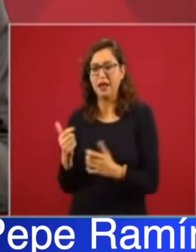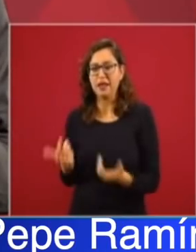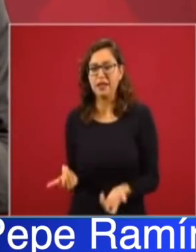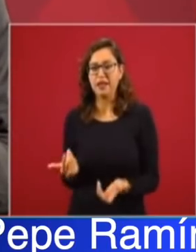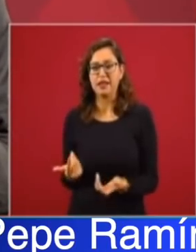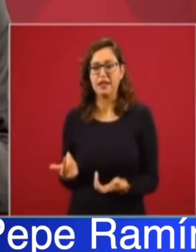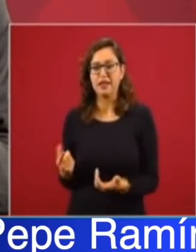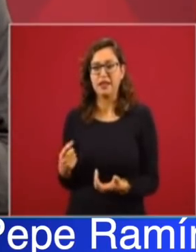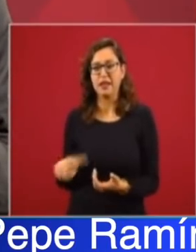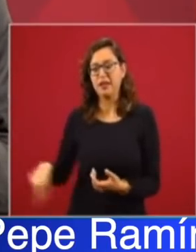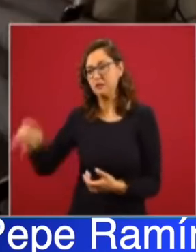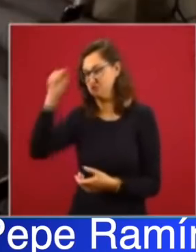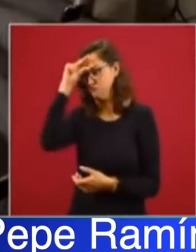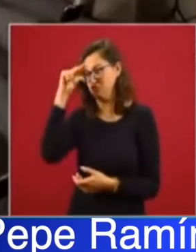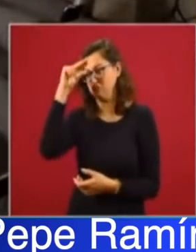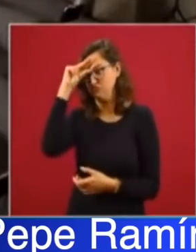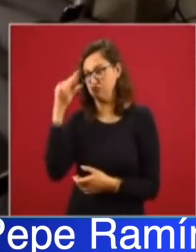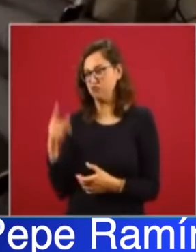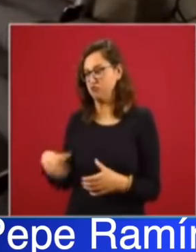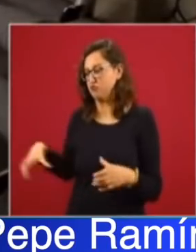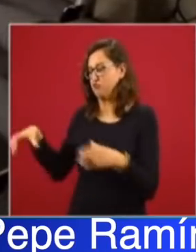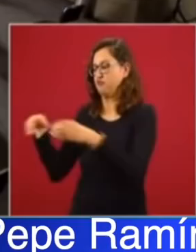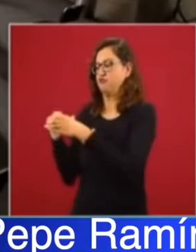donde están los intelectuales orgánicos,